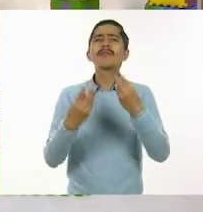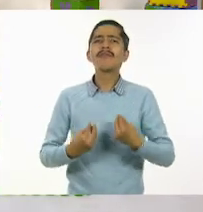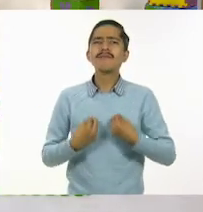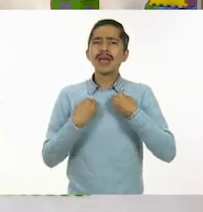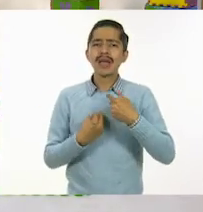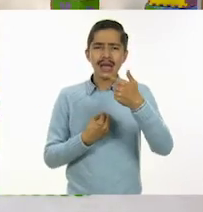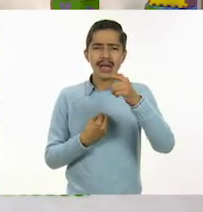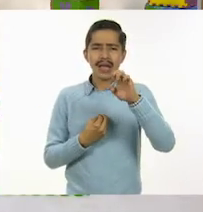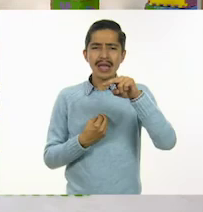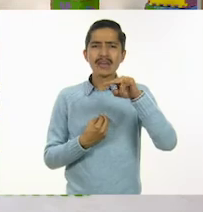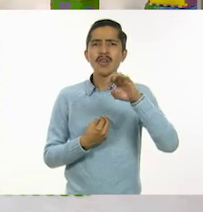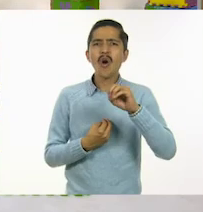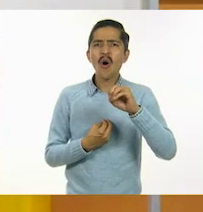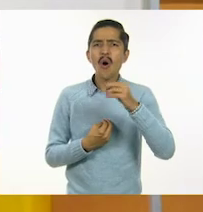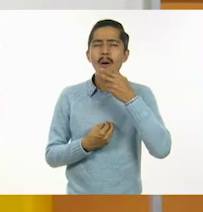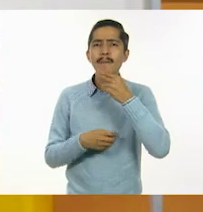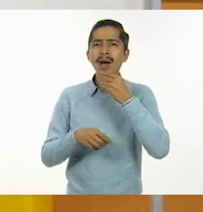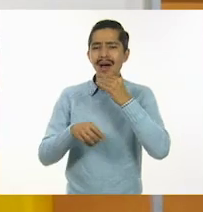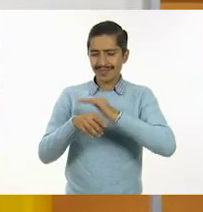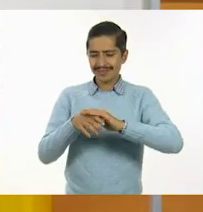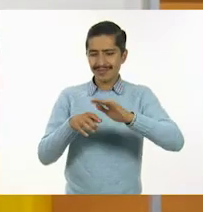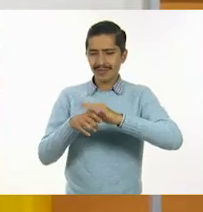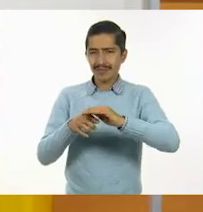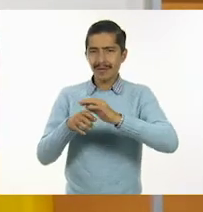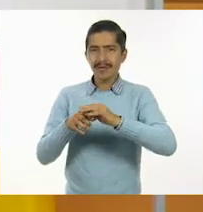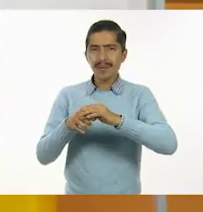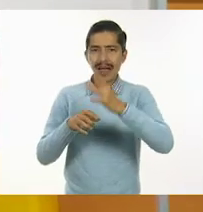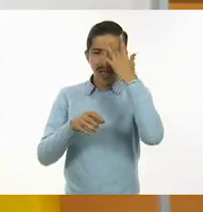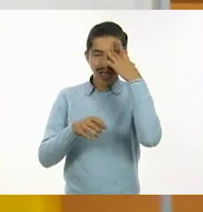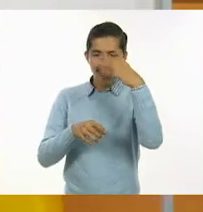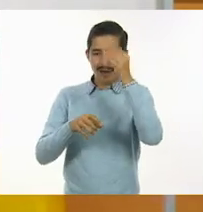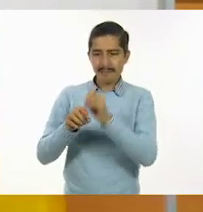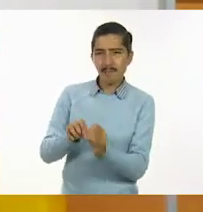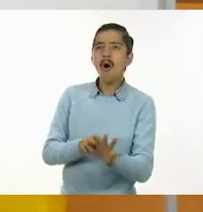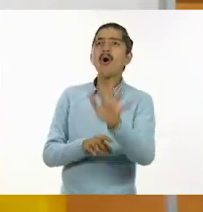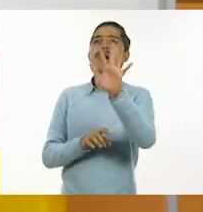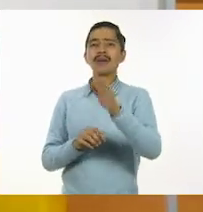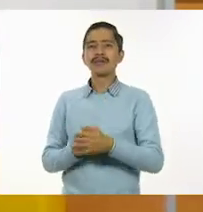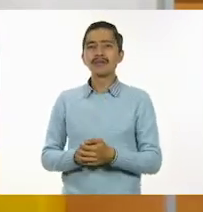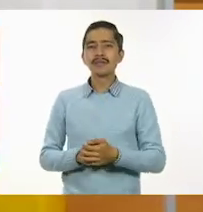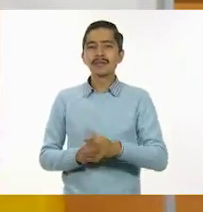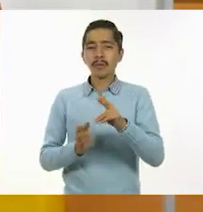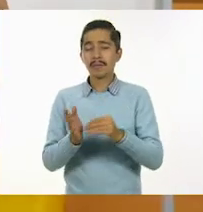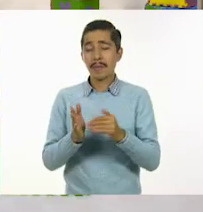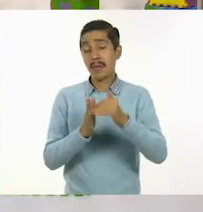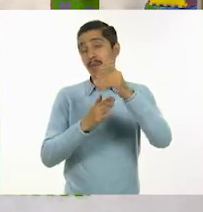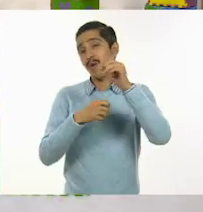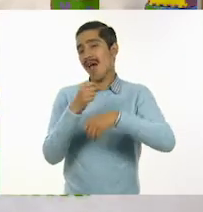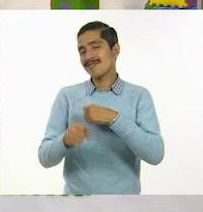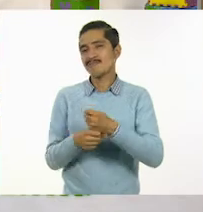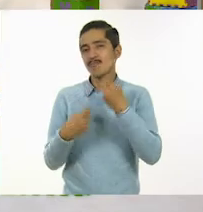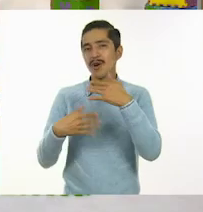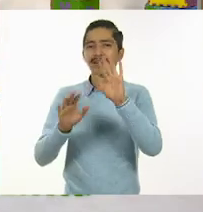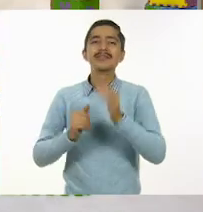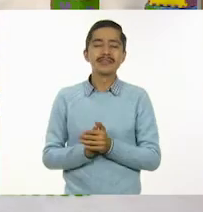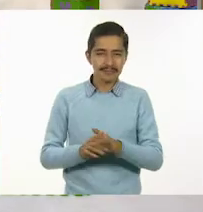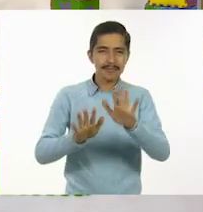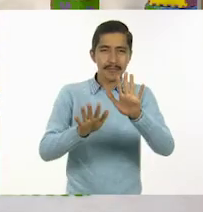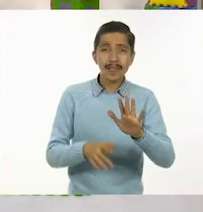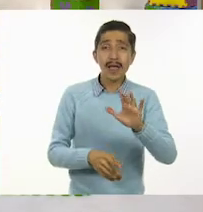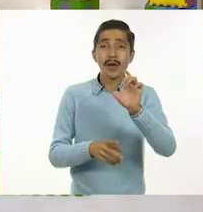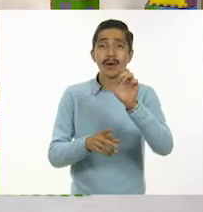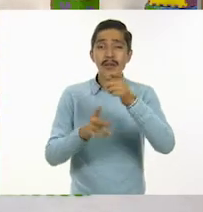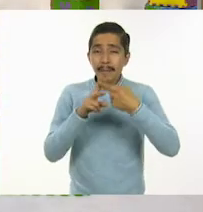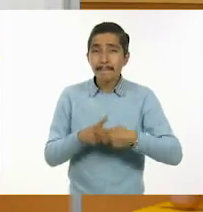Un genio, unos 2,000 millones de años más o menos. Uy, sí es mucho. Sí. Fíjate que también otra cosa, que al principio